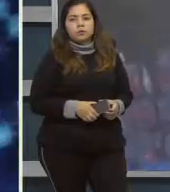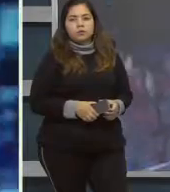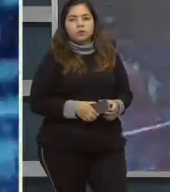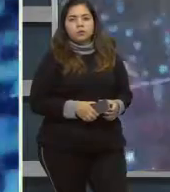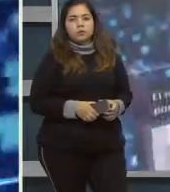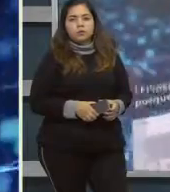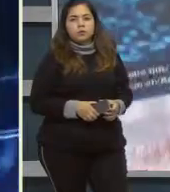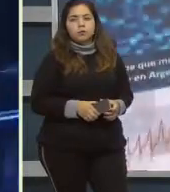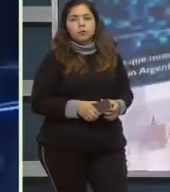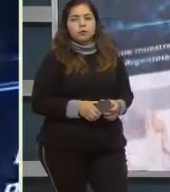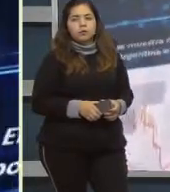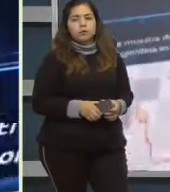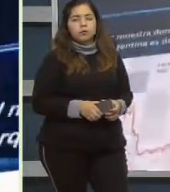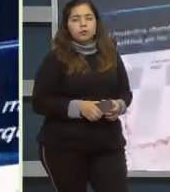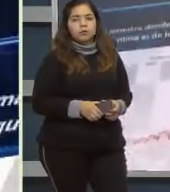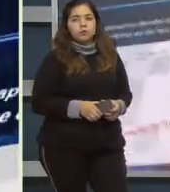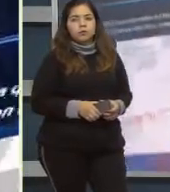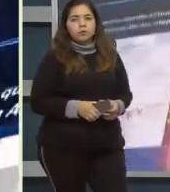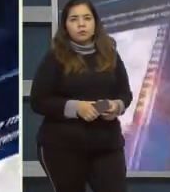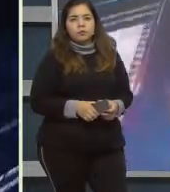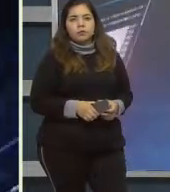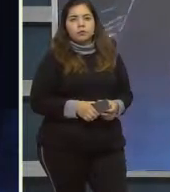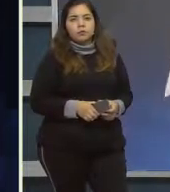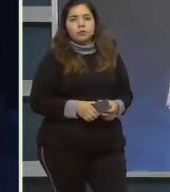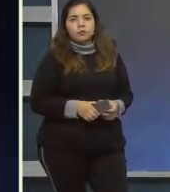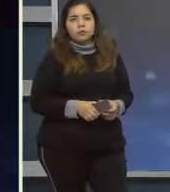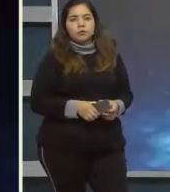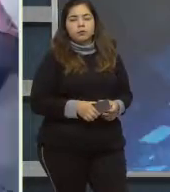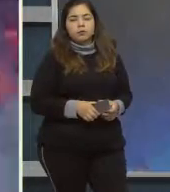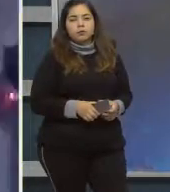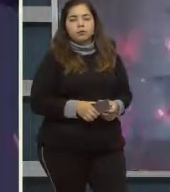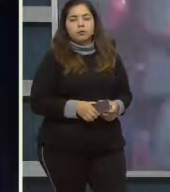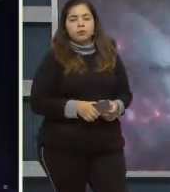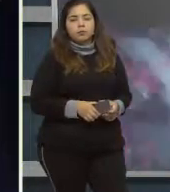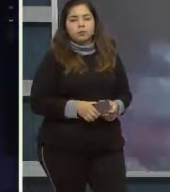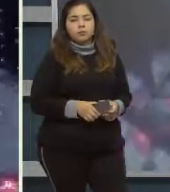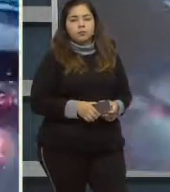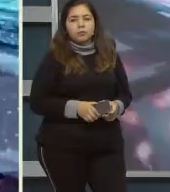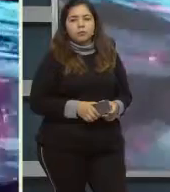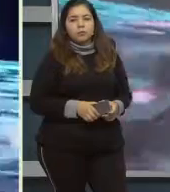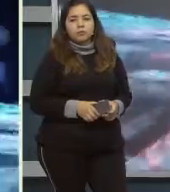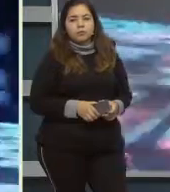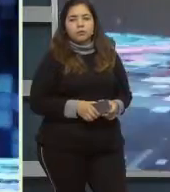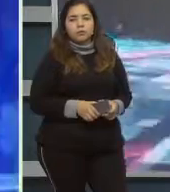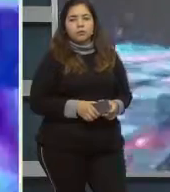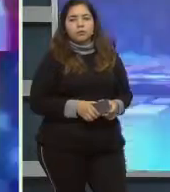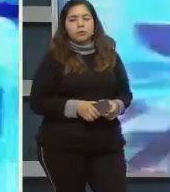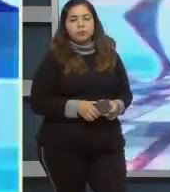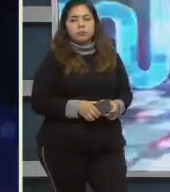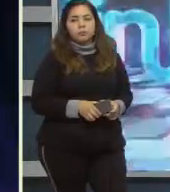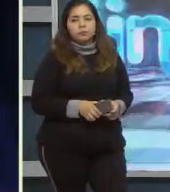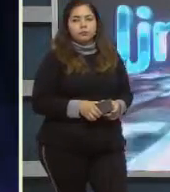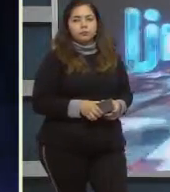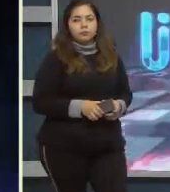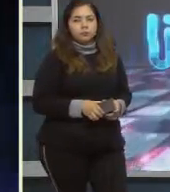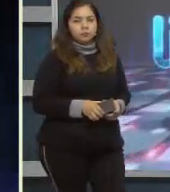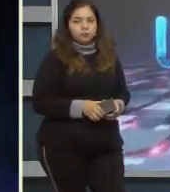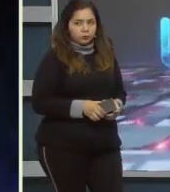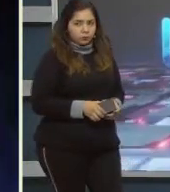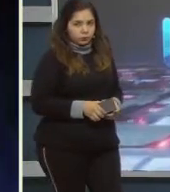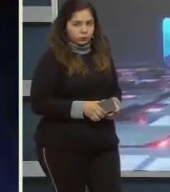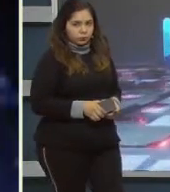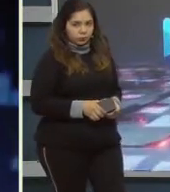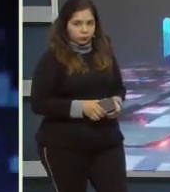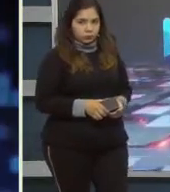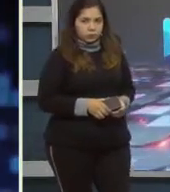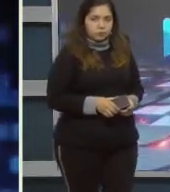precisos que son tomados en la presencialidad, que no son todos, son aquellos que los